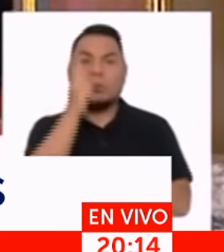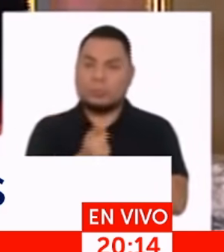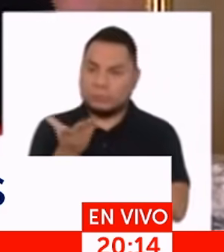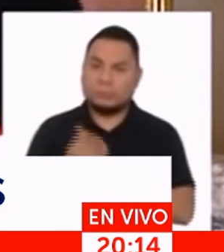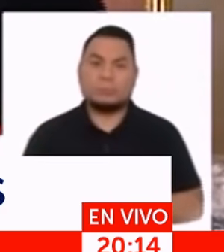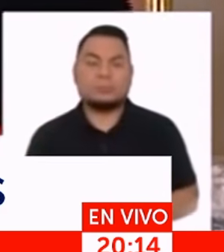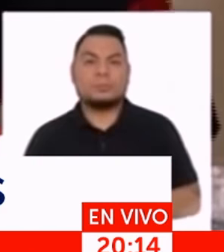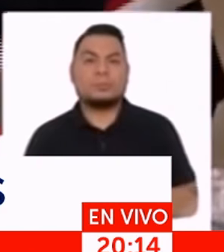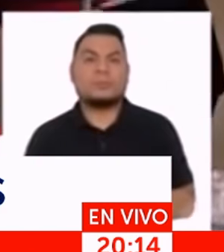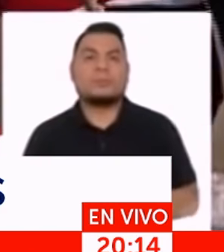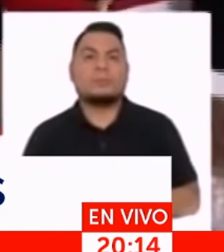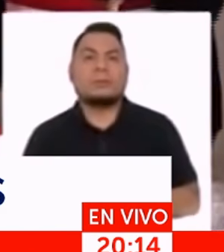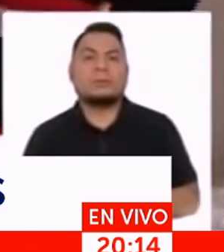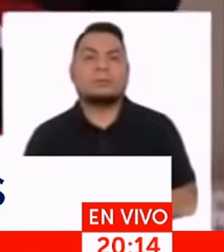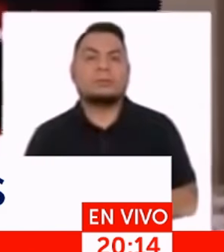lo demanden.